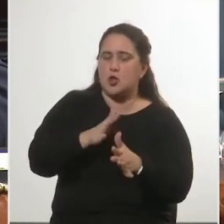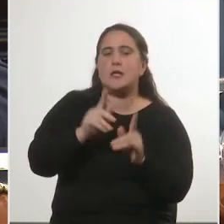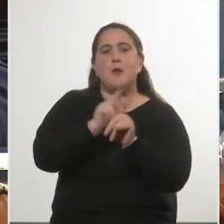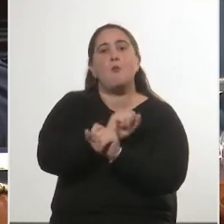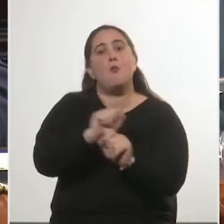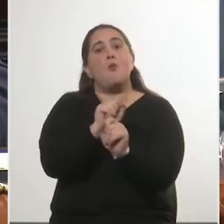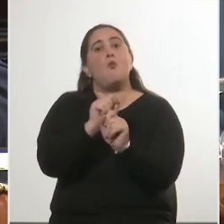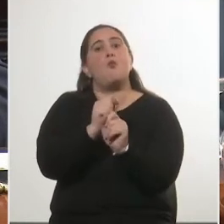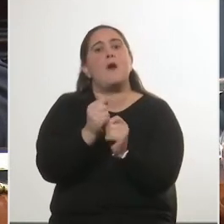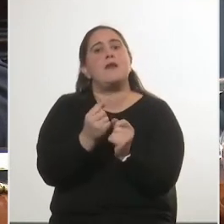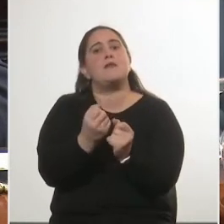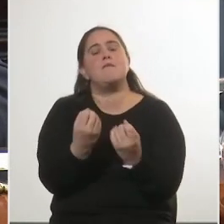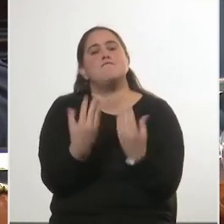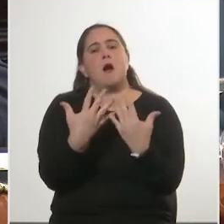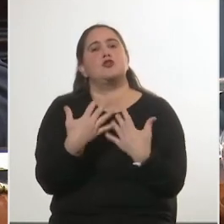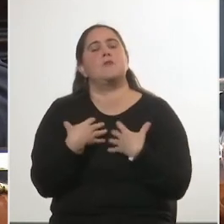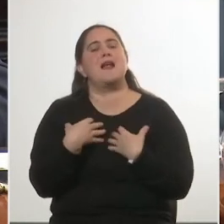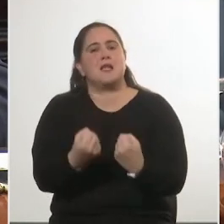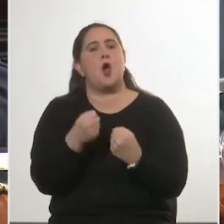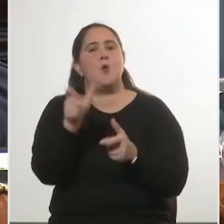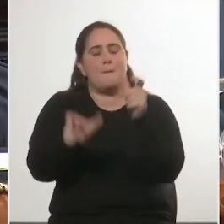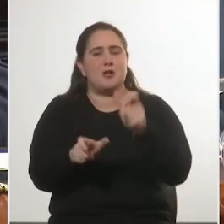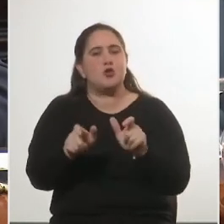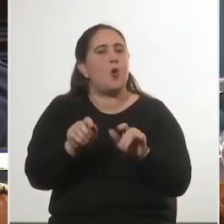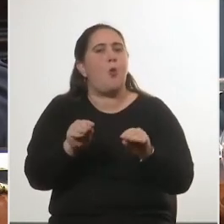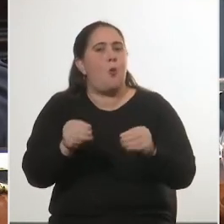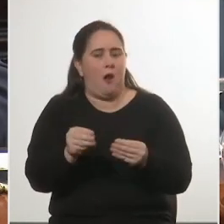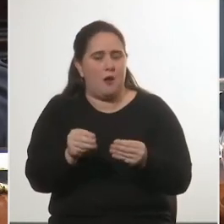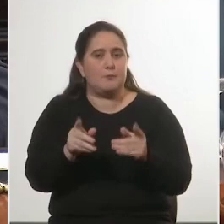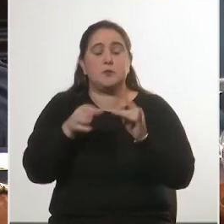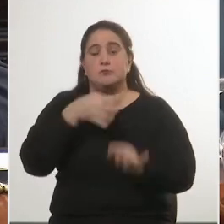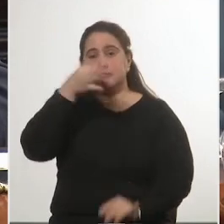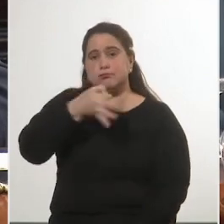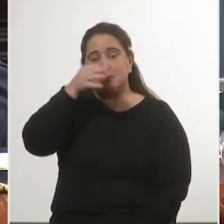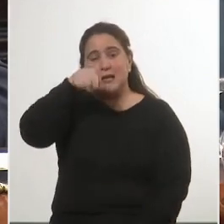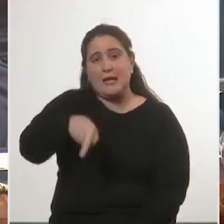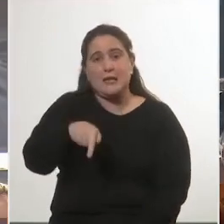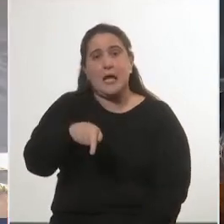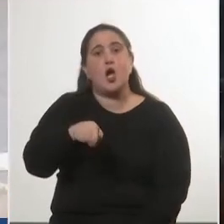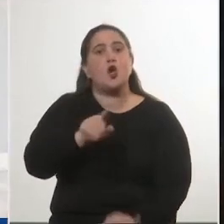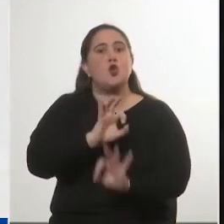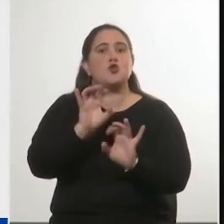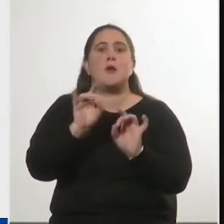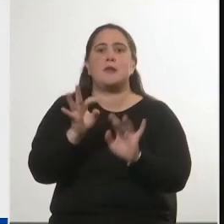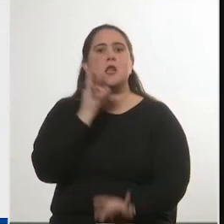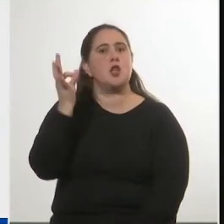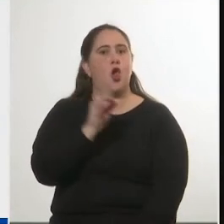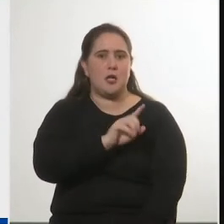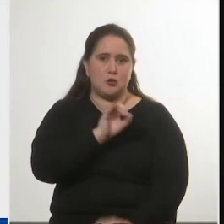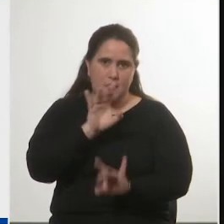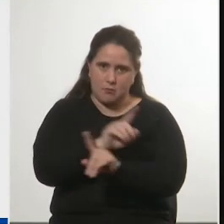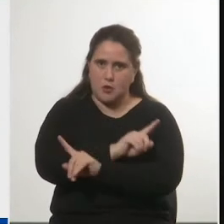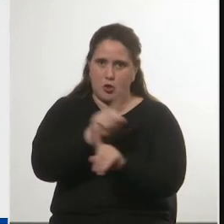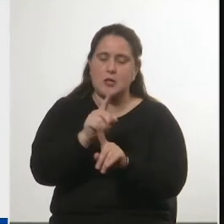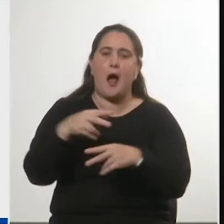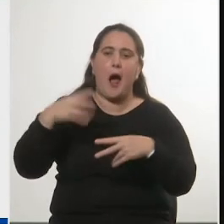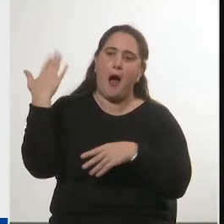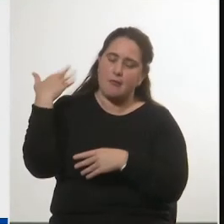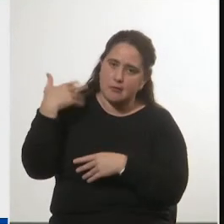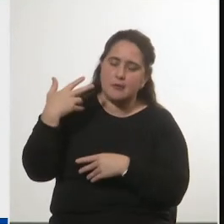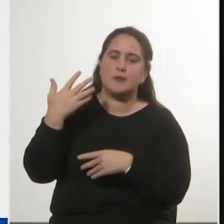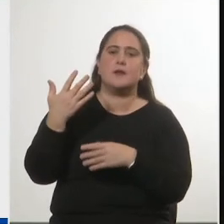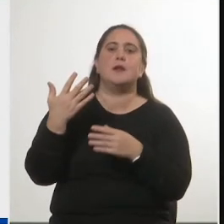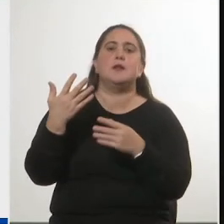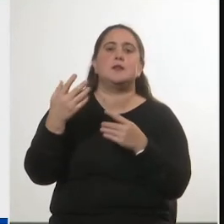el posible impacto de la salud en la población. Les aclaro que esta exposición no va a ser completamente teórica y que ya hemos revisado